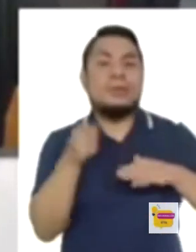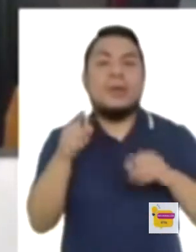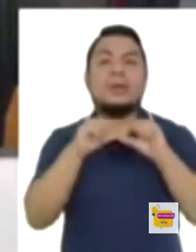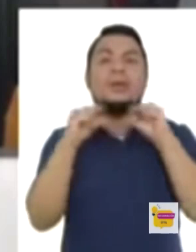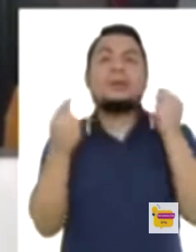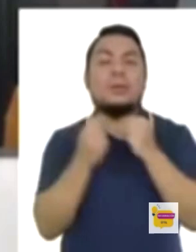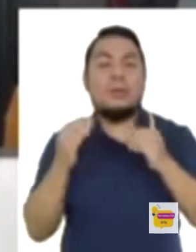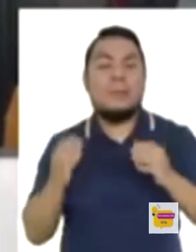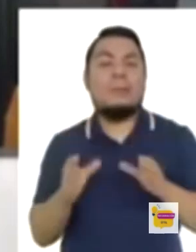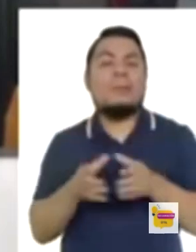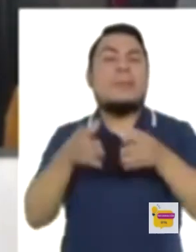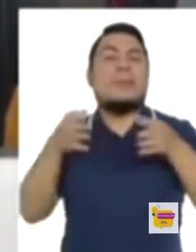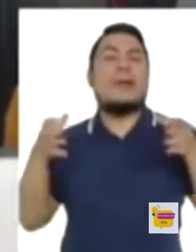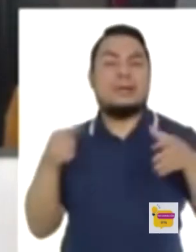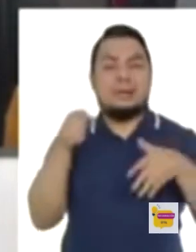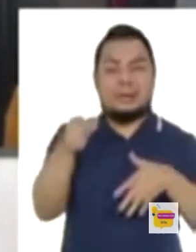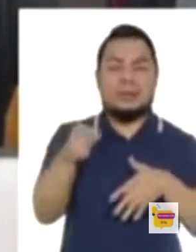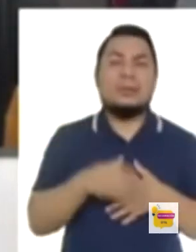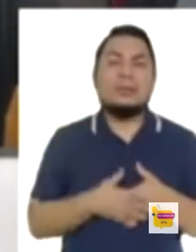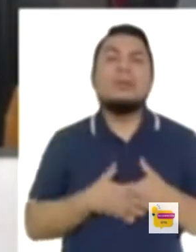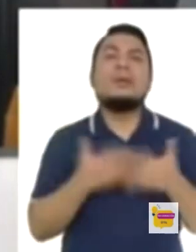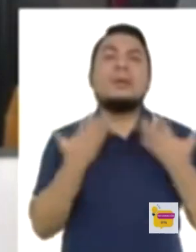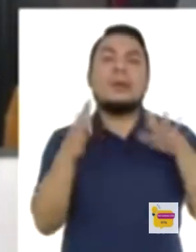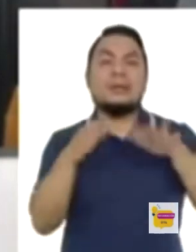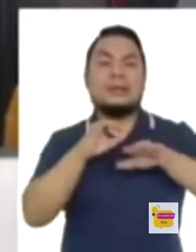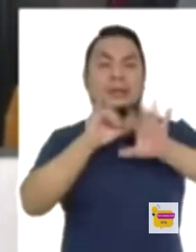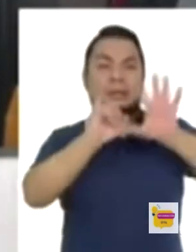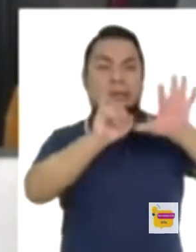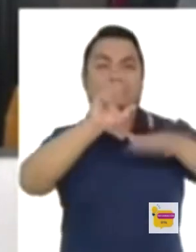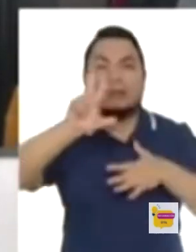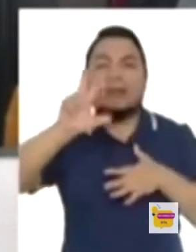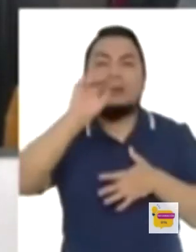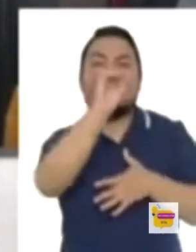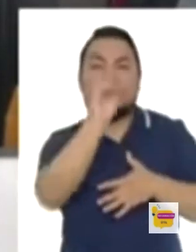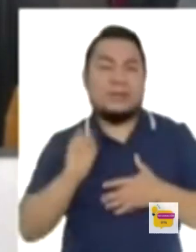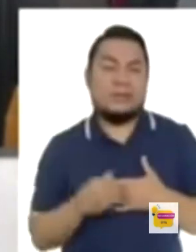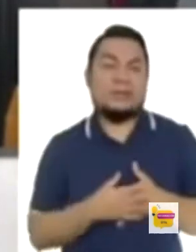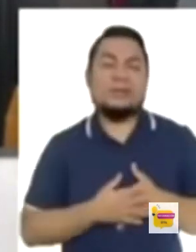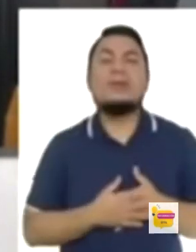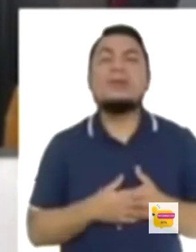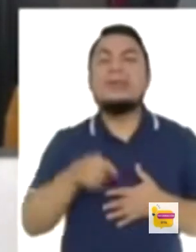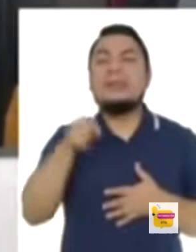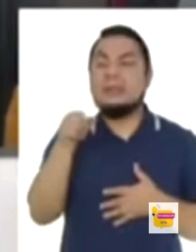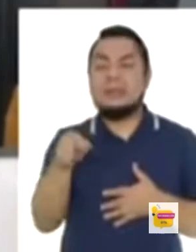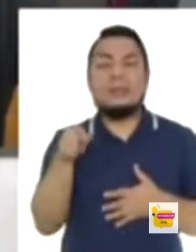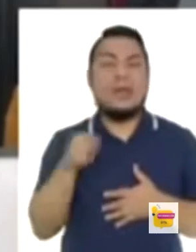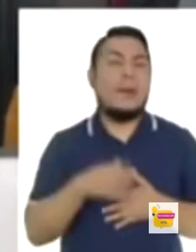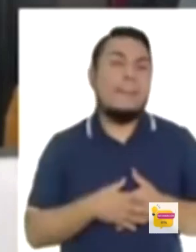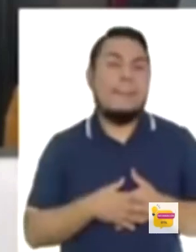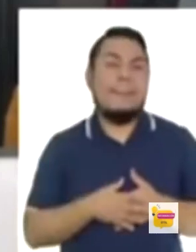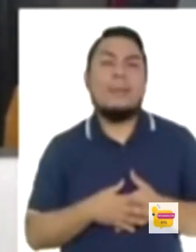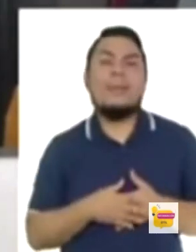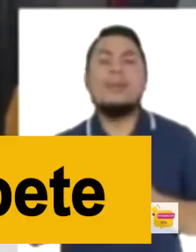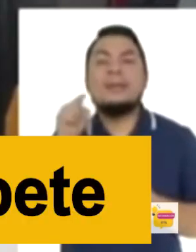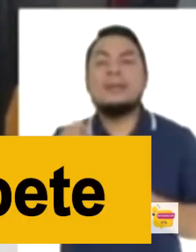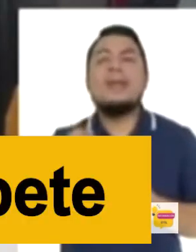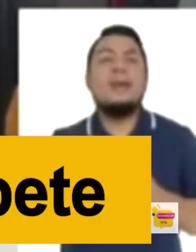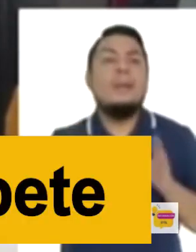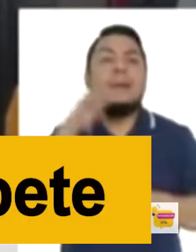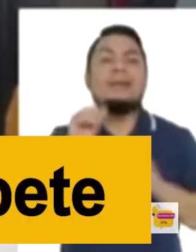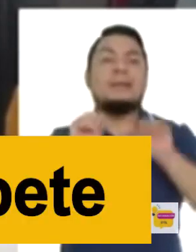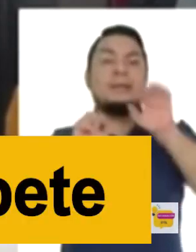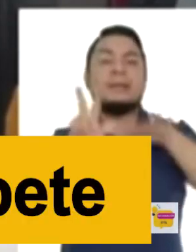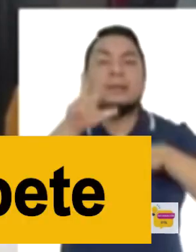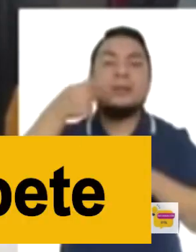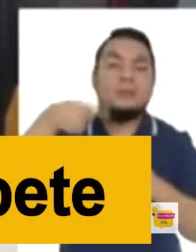el grupo mayoritario, casi el 63% de los más de